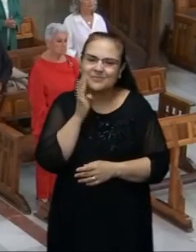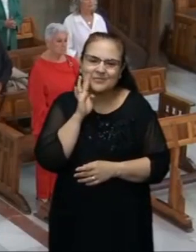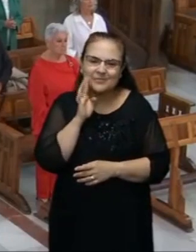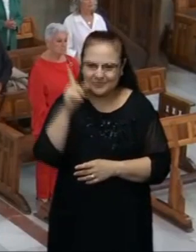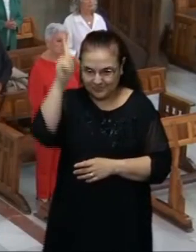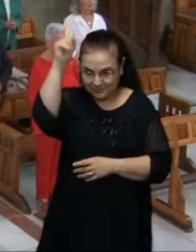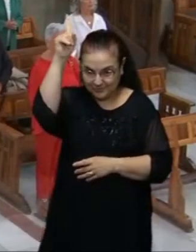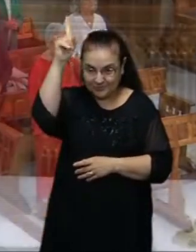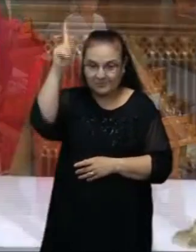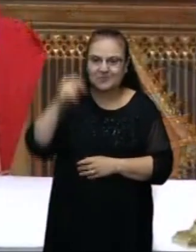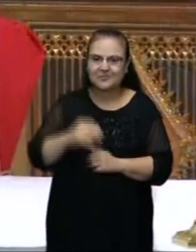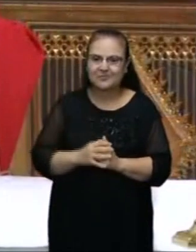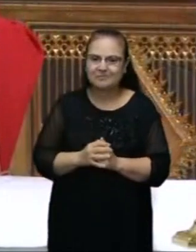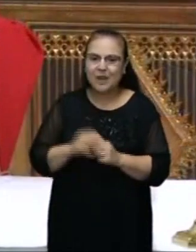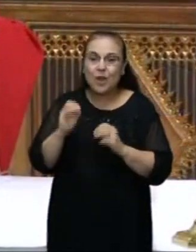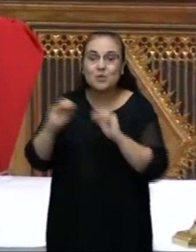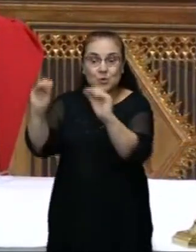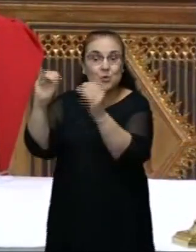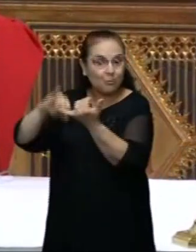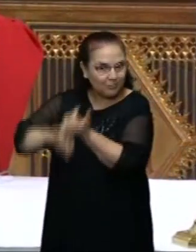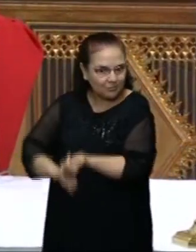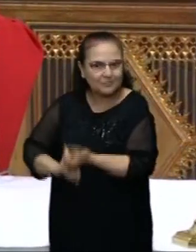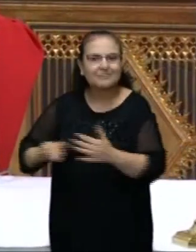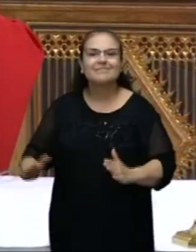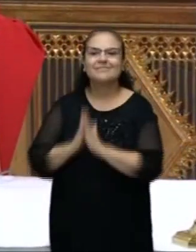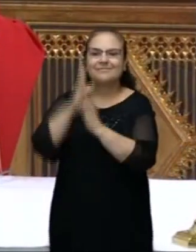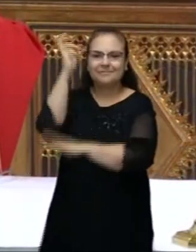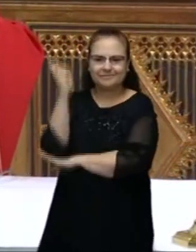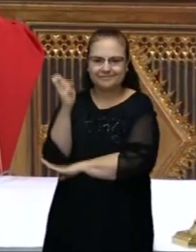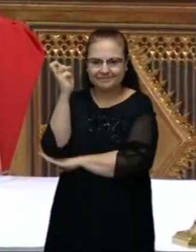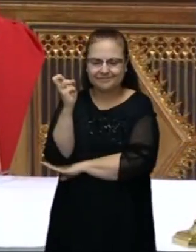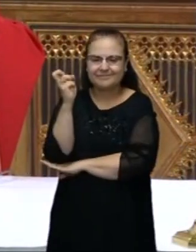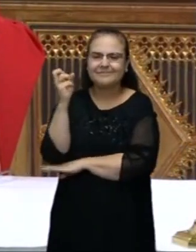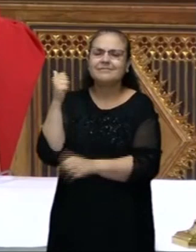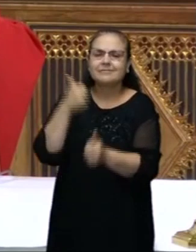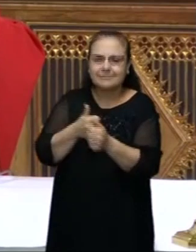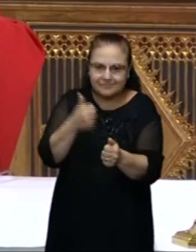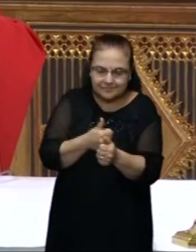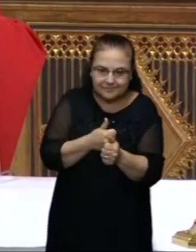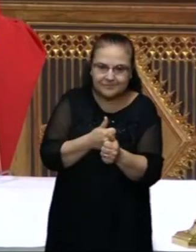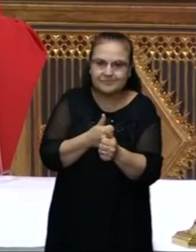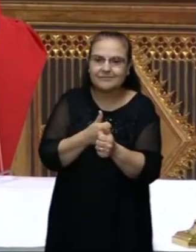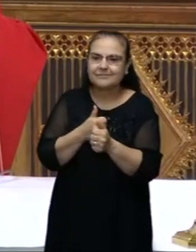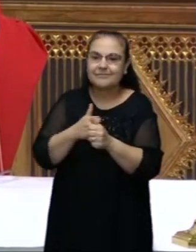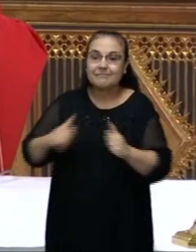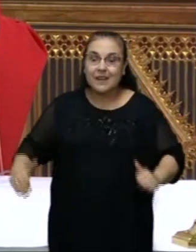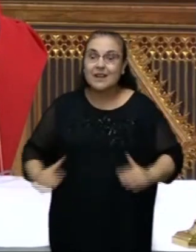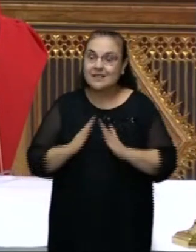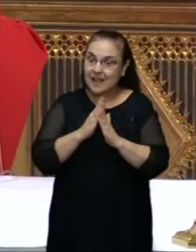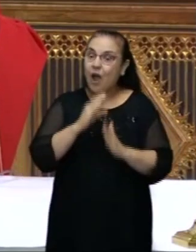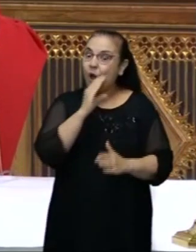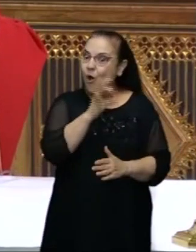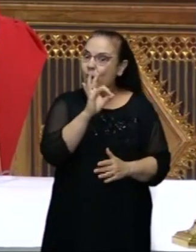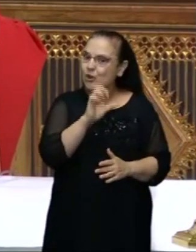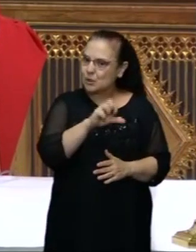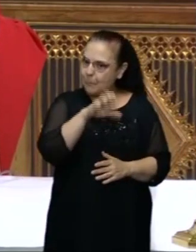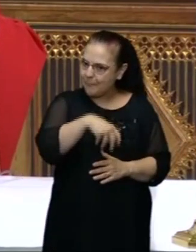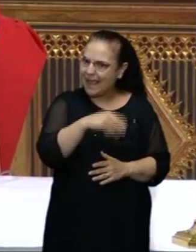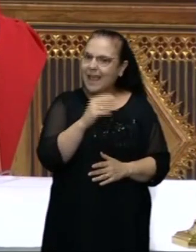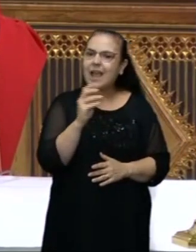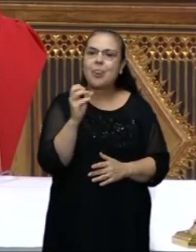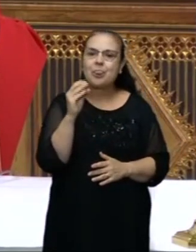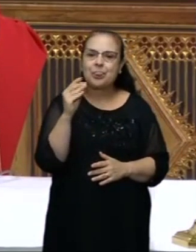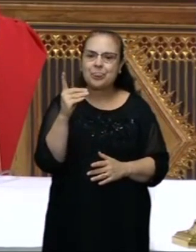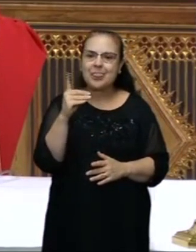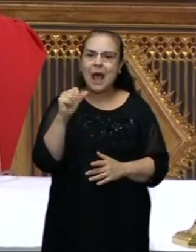Dios, su esposo San José, los apóstoles, los santos Cosme y Damián,